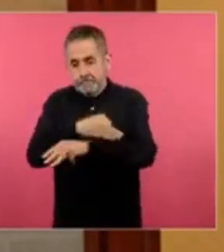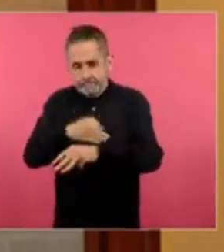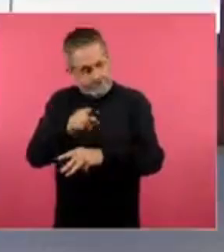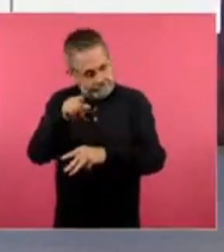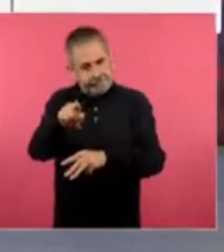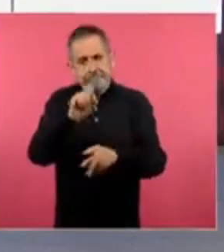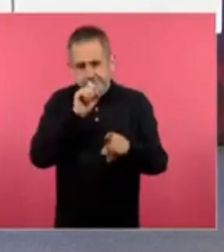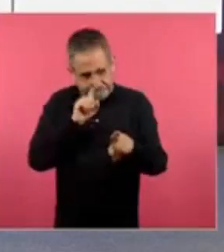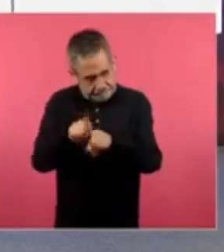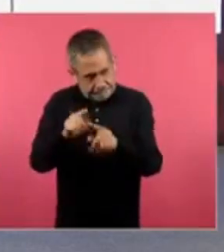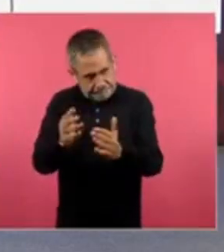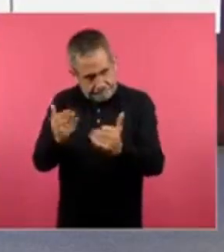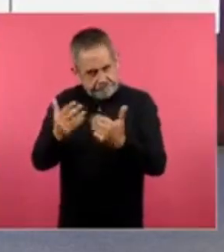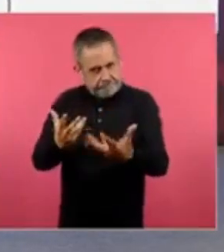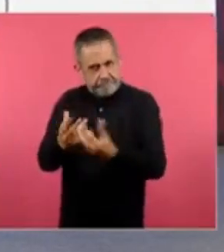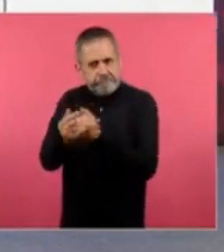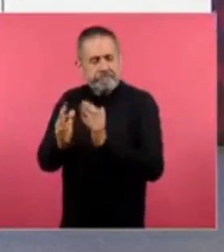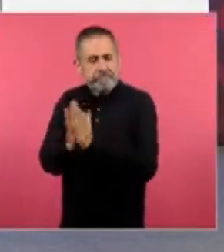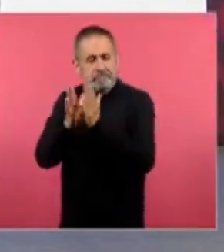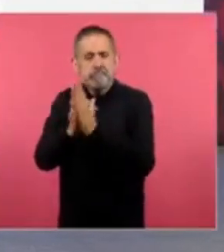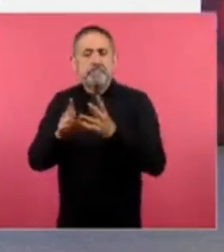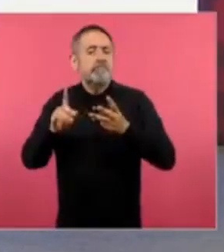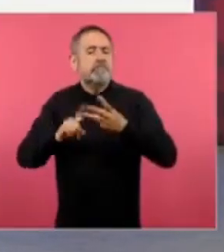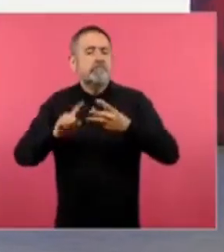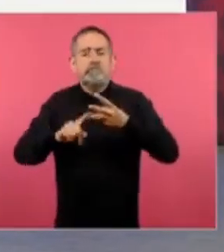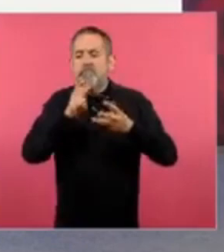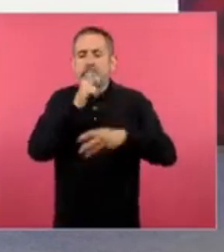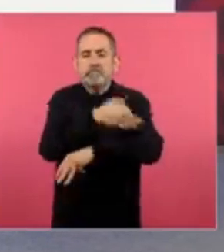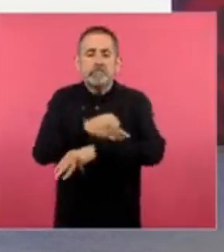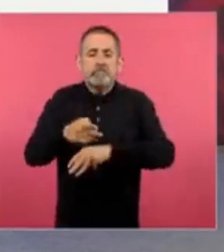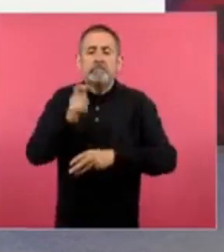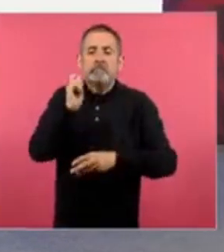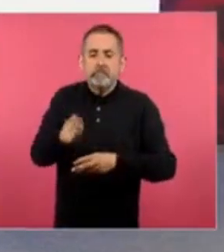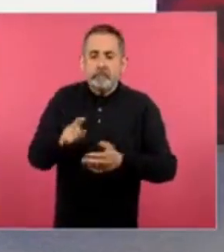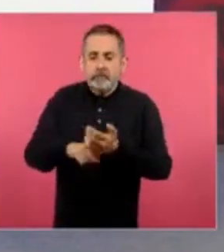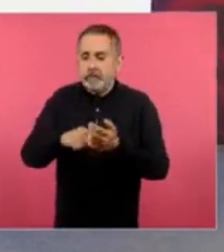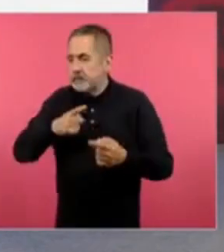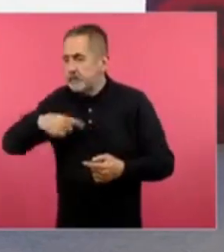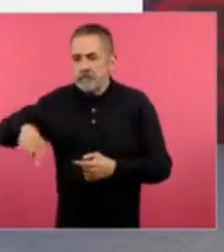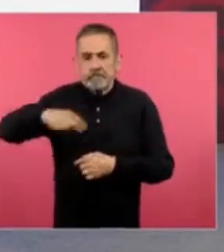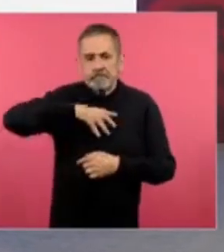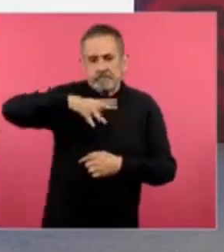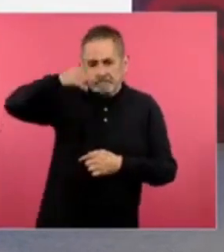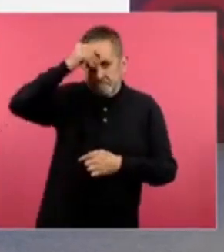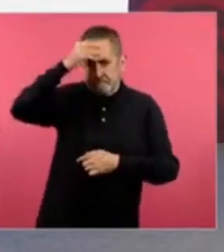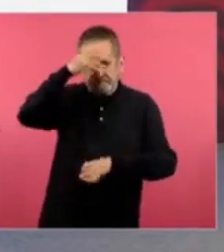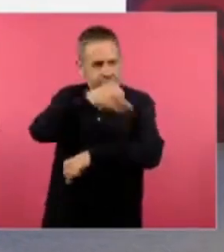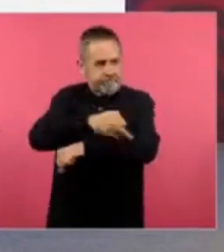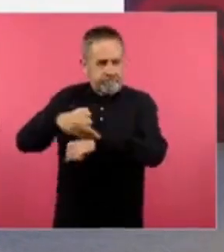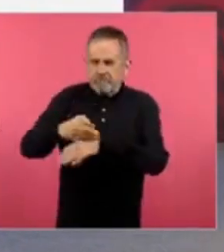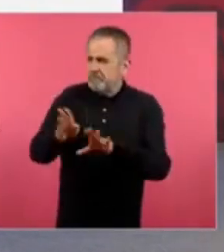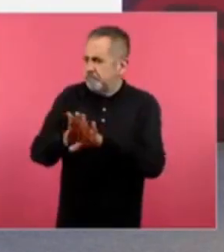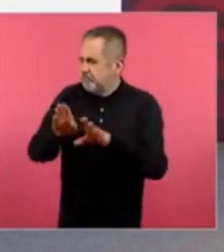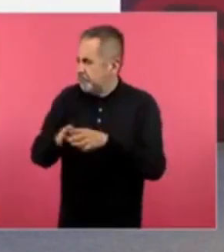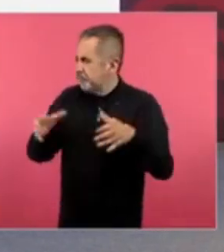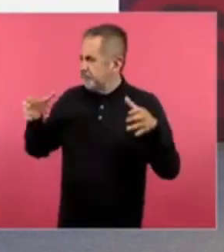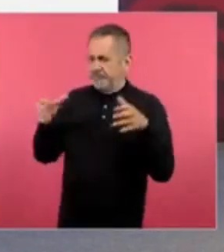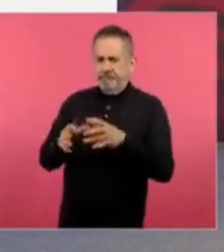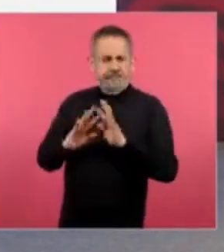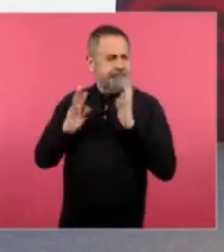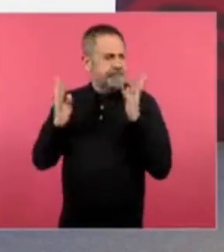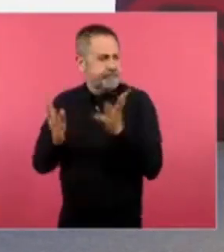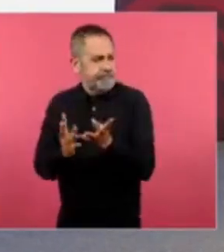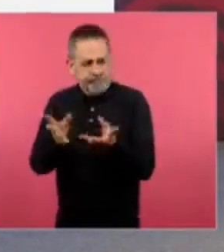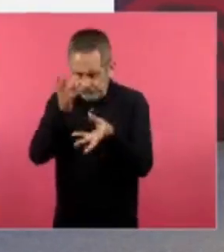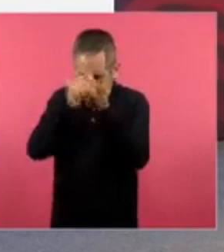vamos a poner a trabajar desde el aula, padres de familia, situaciones para aprender en familia. Entonces, ya no va a haber quizá